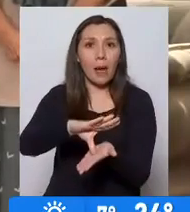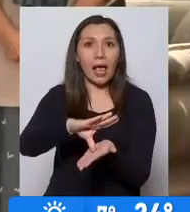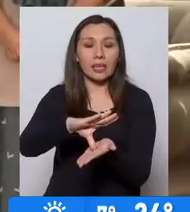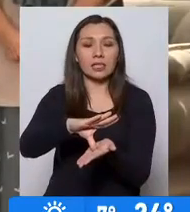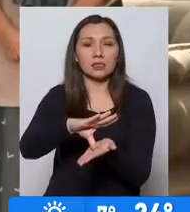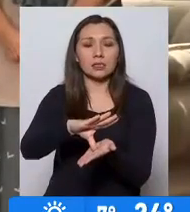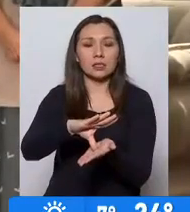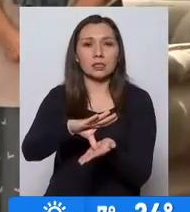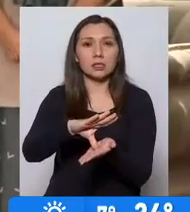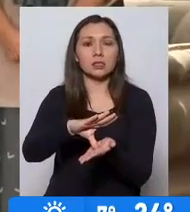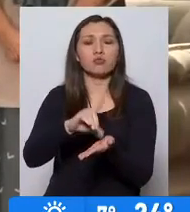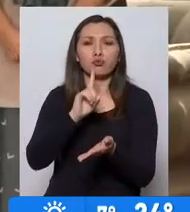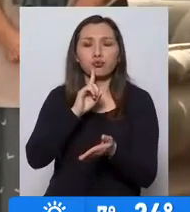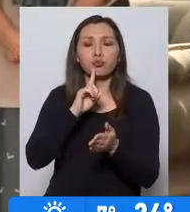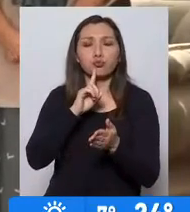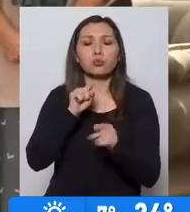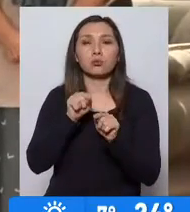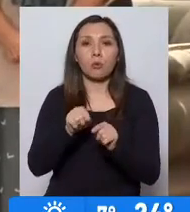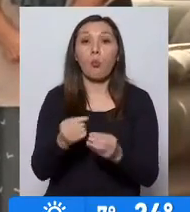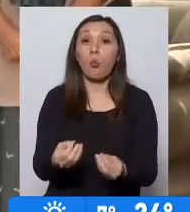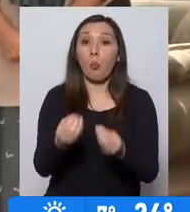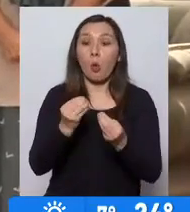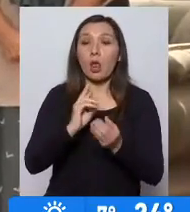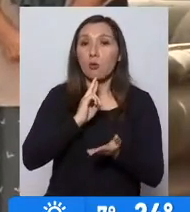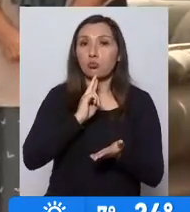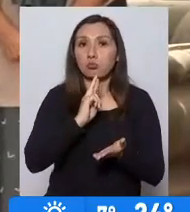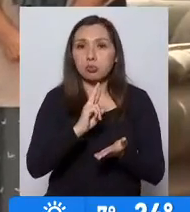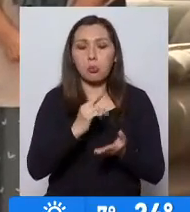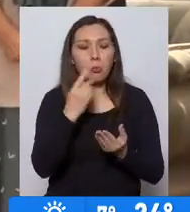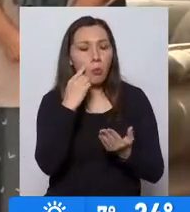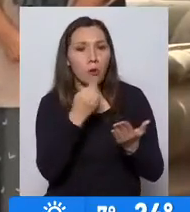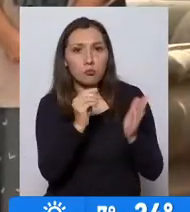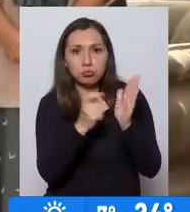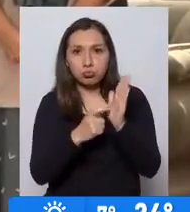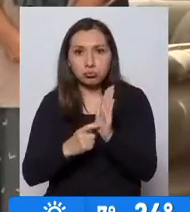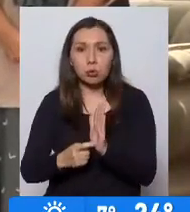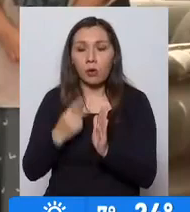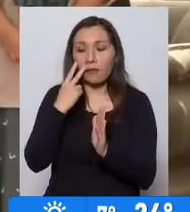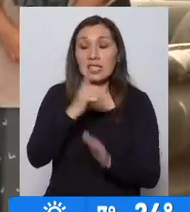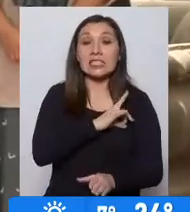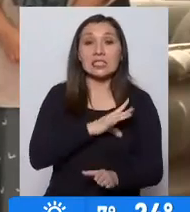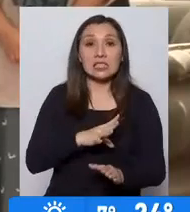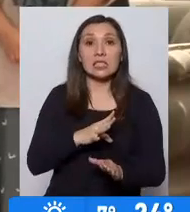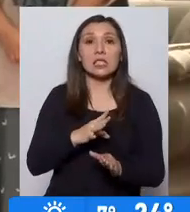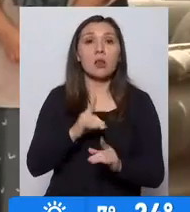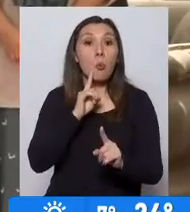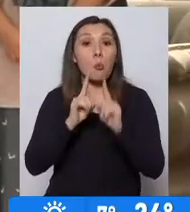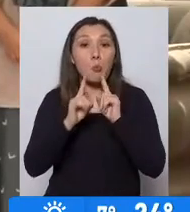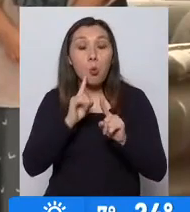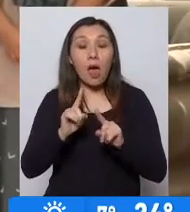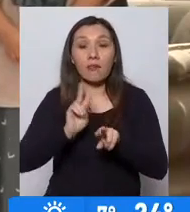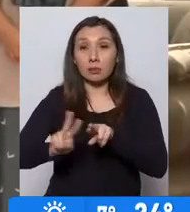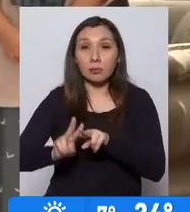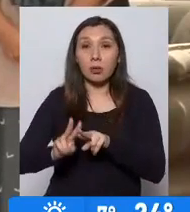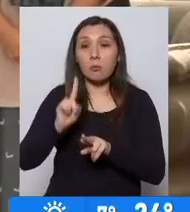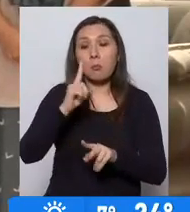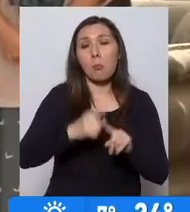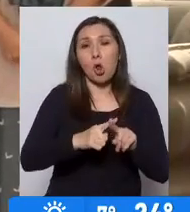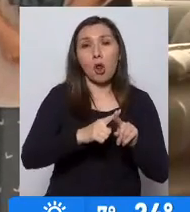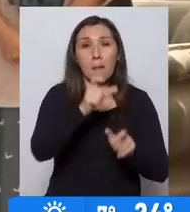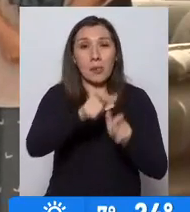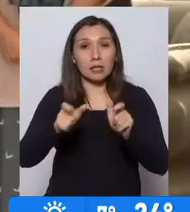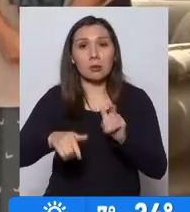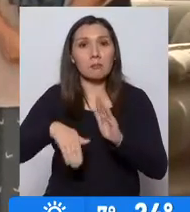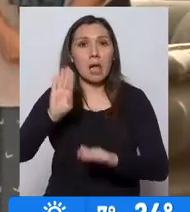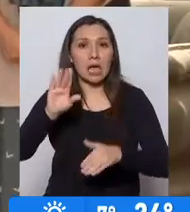países que tiene buenos resultados. Chile tiene la cantidad de testeos por habitante más